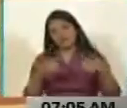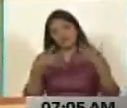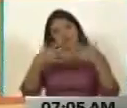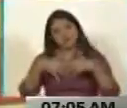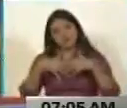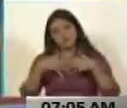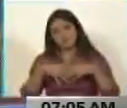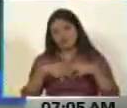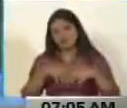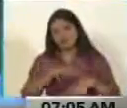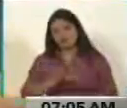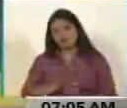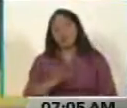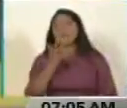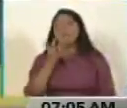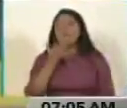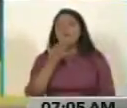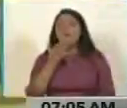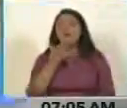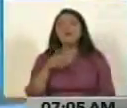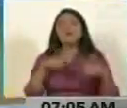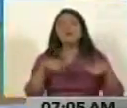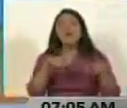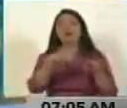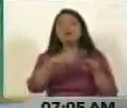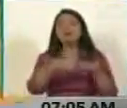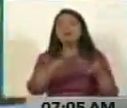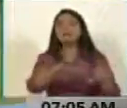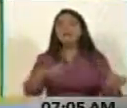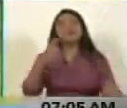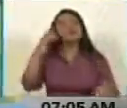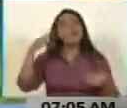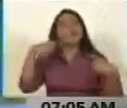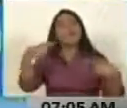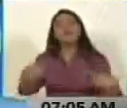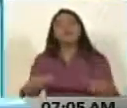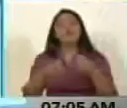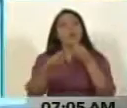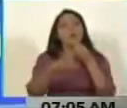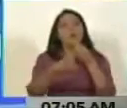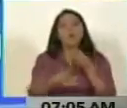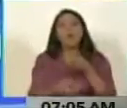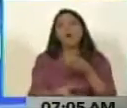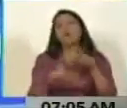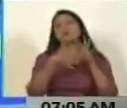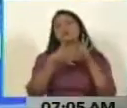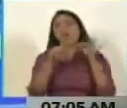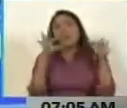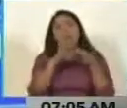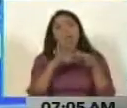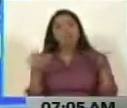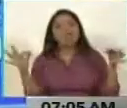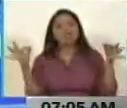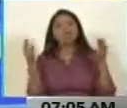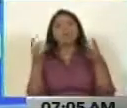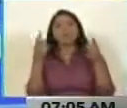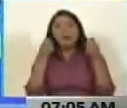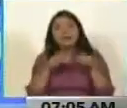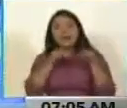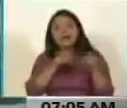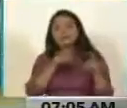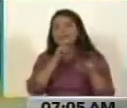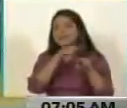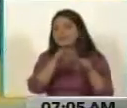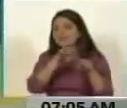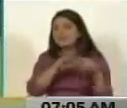¿no? Por ejemplo, el pabellón infantil, ahí tenemos todos los días presentaciones, cuentacuentos, narradores, para tratar de vincular a ese niño con la